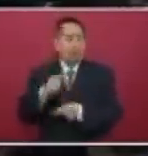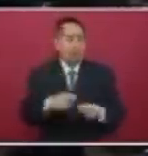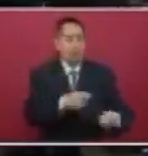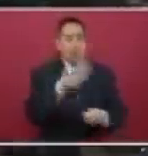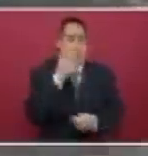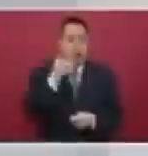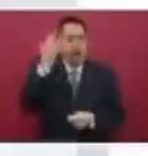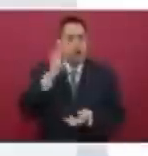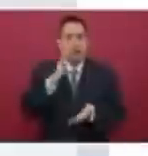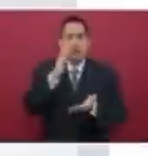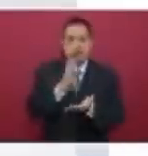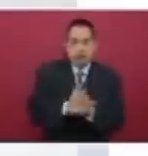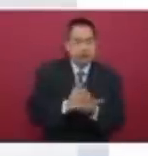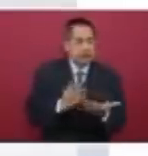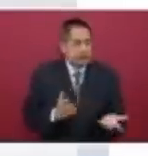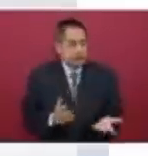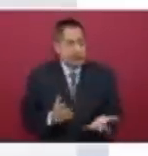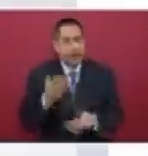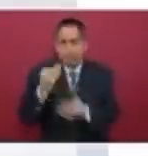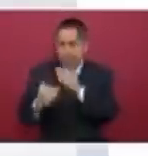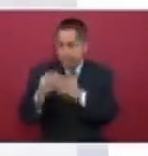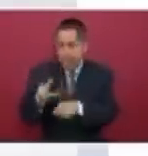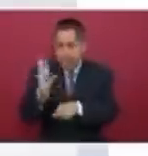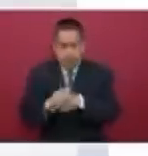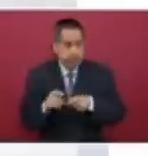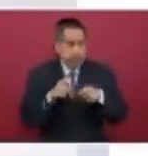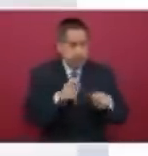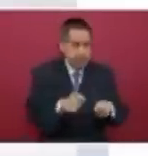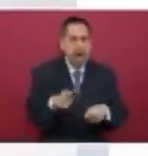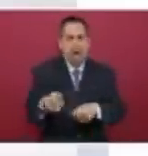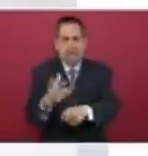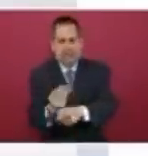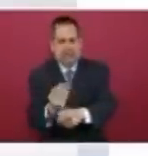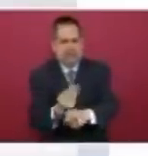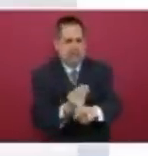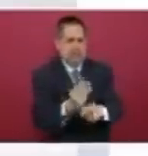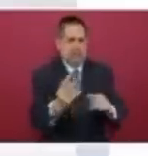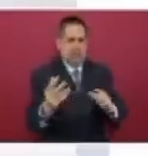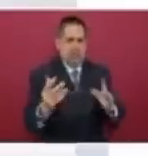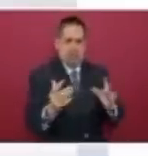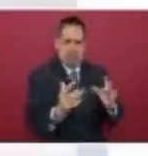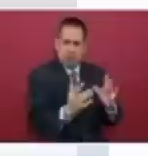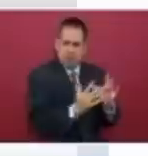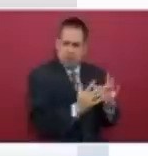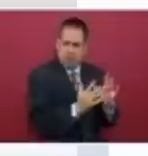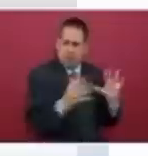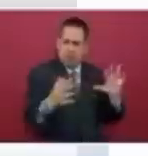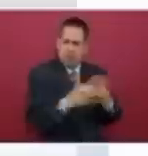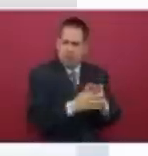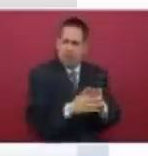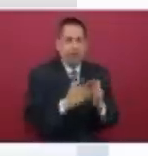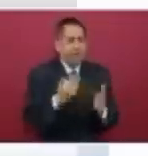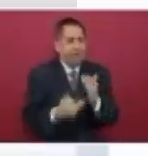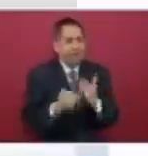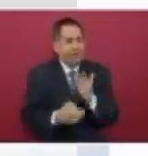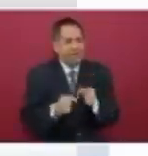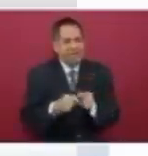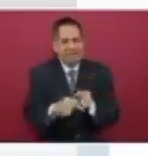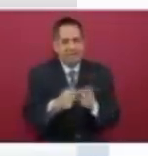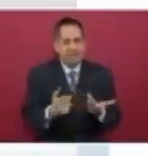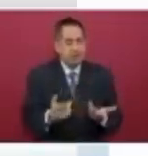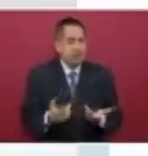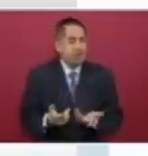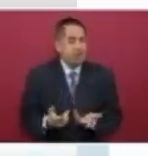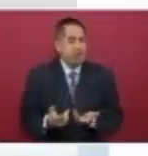legales para poder concluir las obras del acueducto el impacto social que ha tenido son distintas las